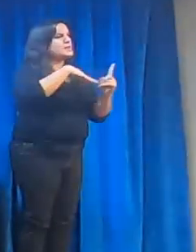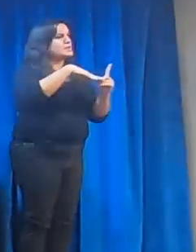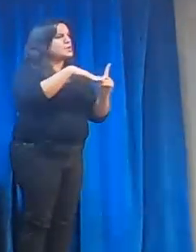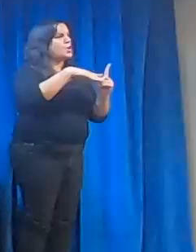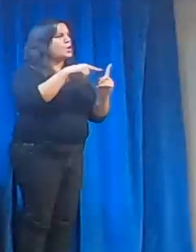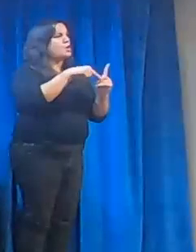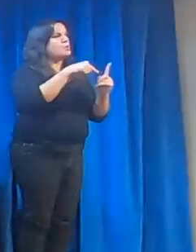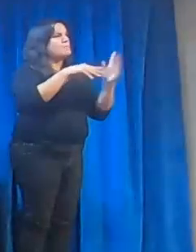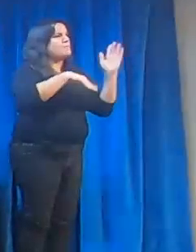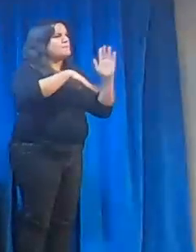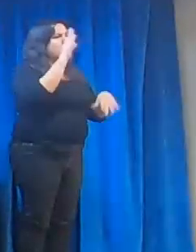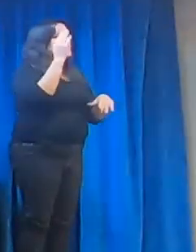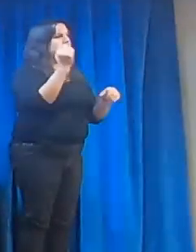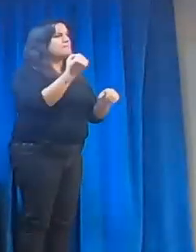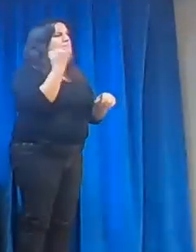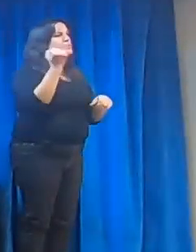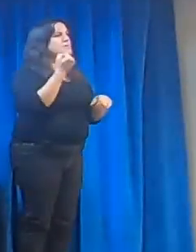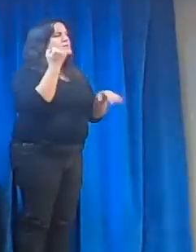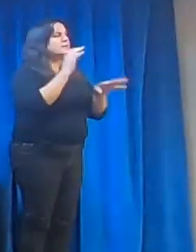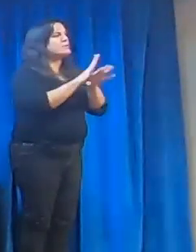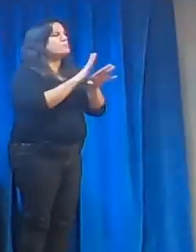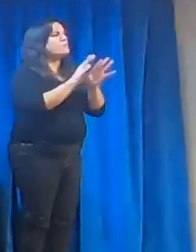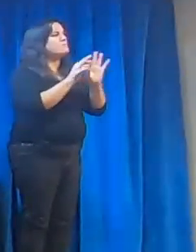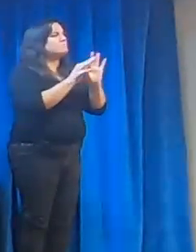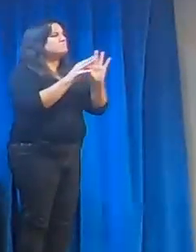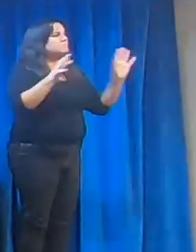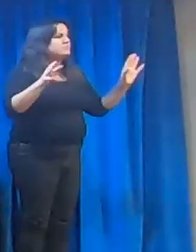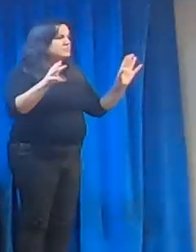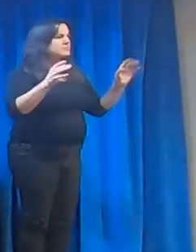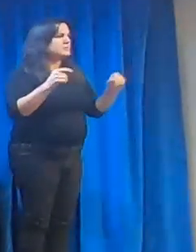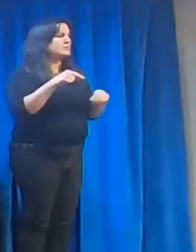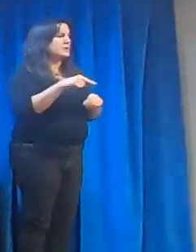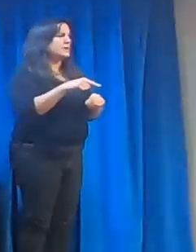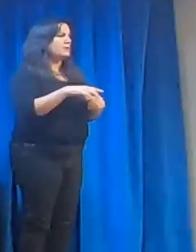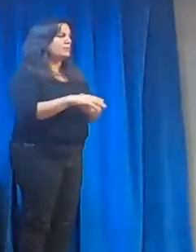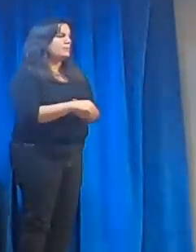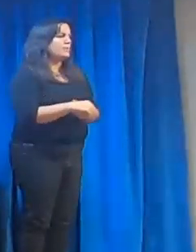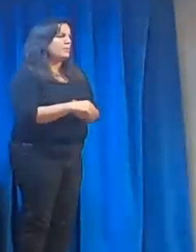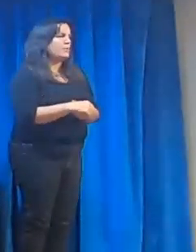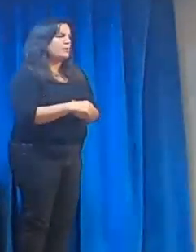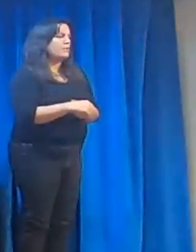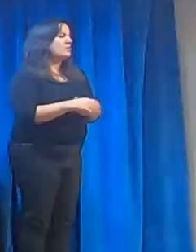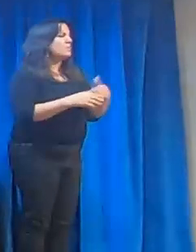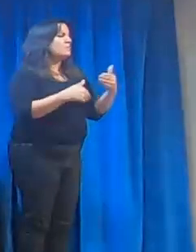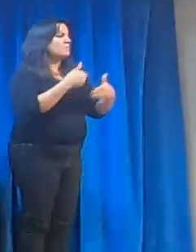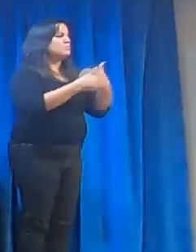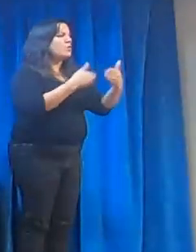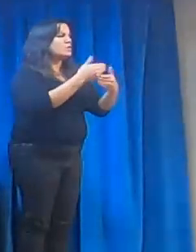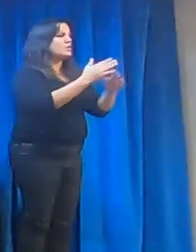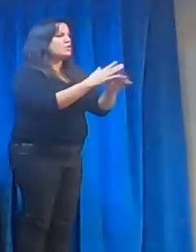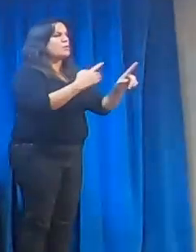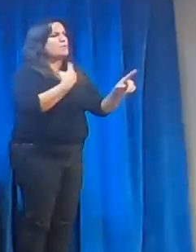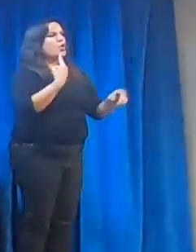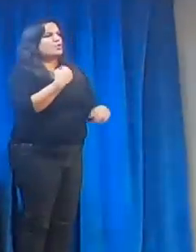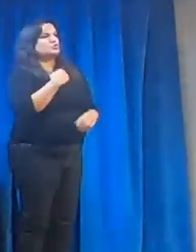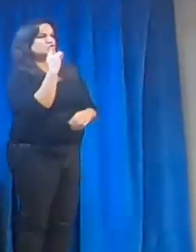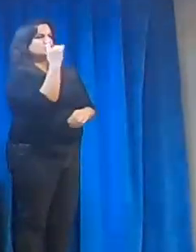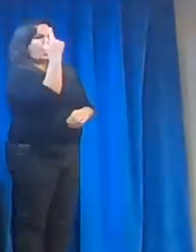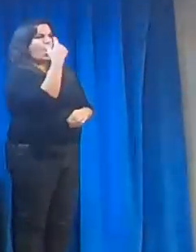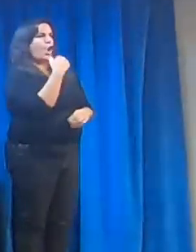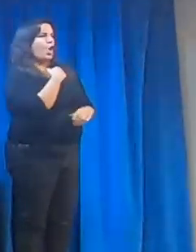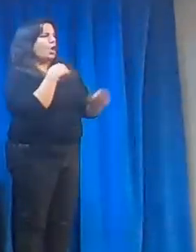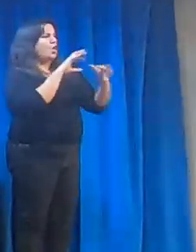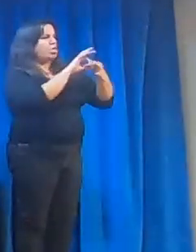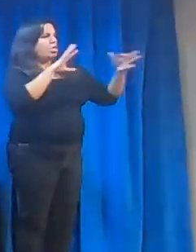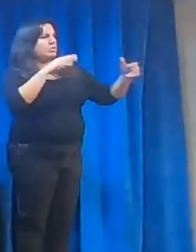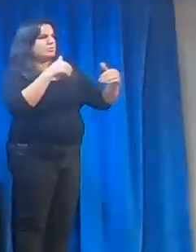prima es la legisladura, ¿no? Donde lo que prima son procesos de individualización, procesos